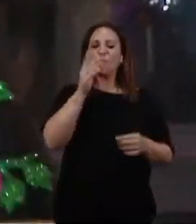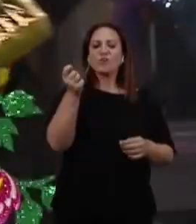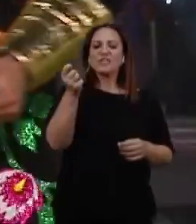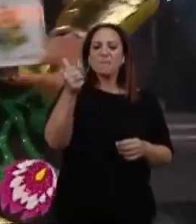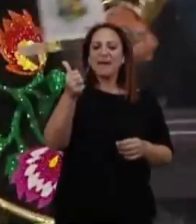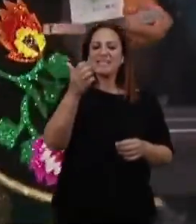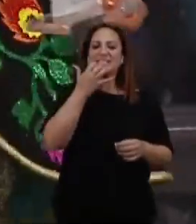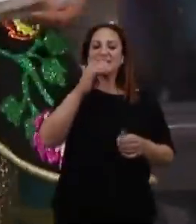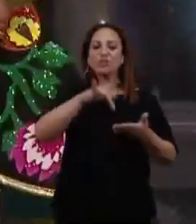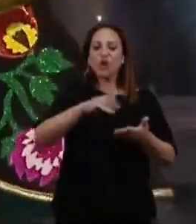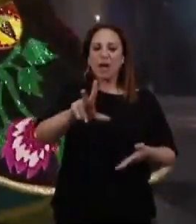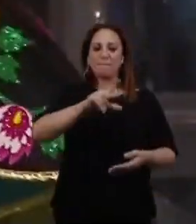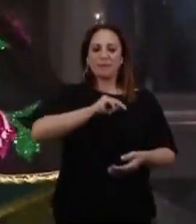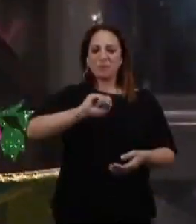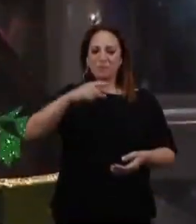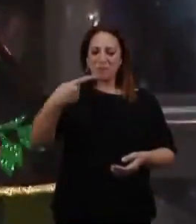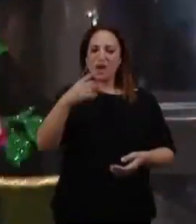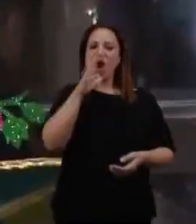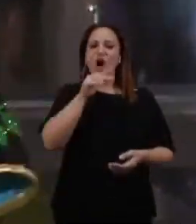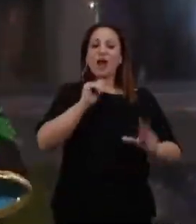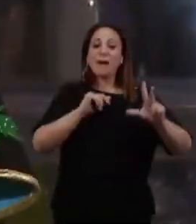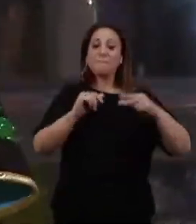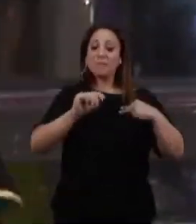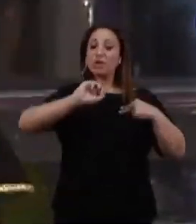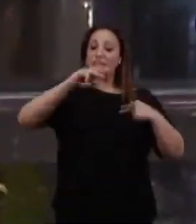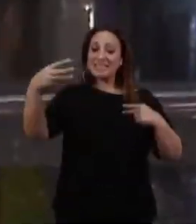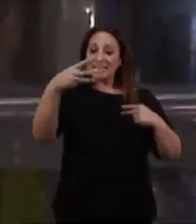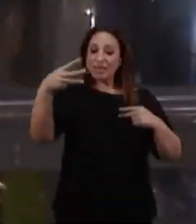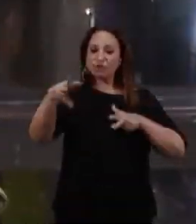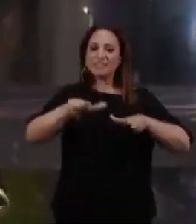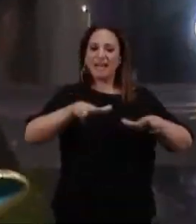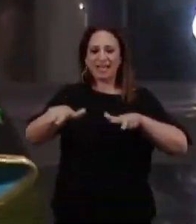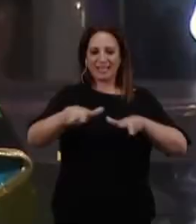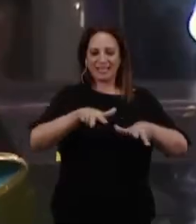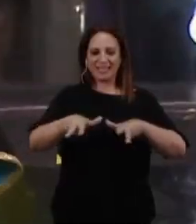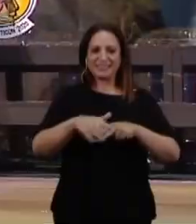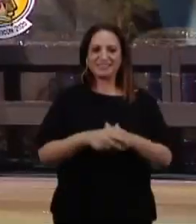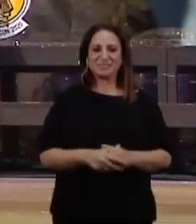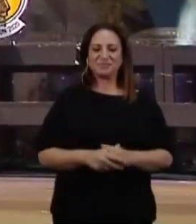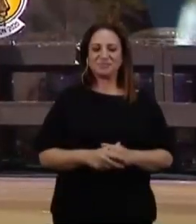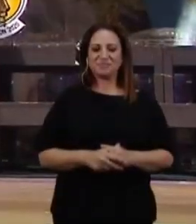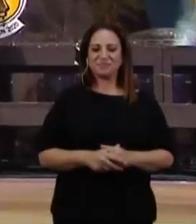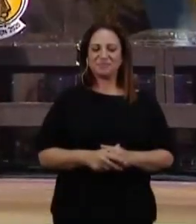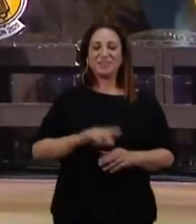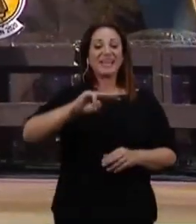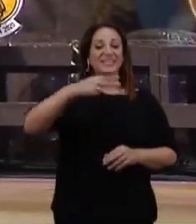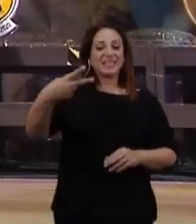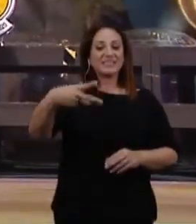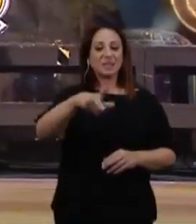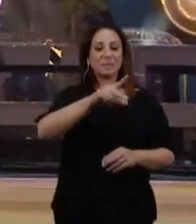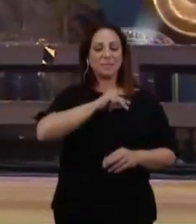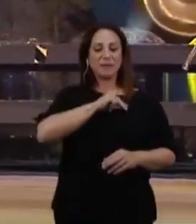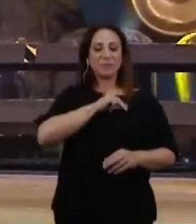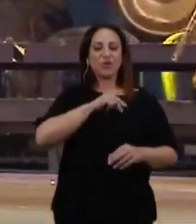Les hace entrega Inmaculada Medina, concejal de carnaval, de ese tercer premio de interpretación.